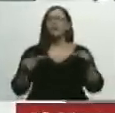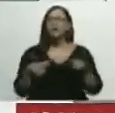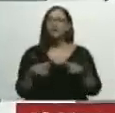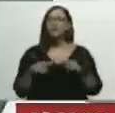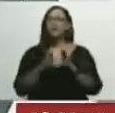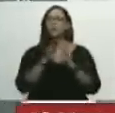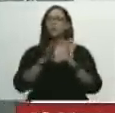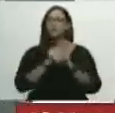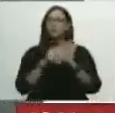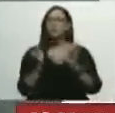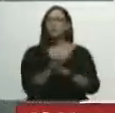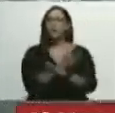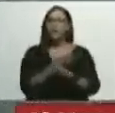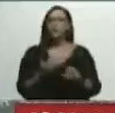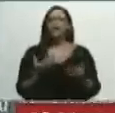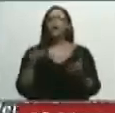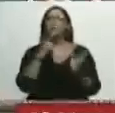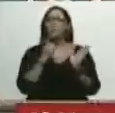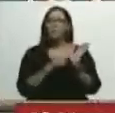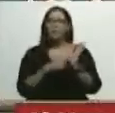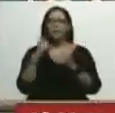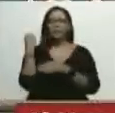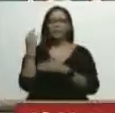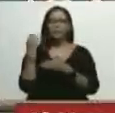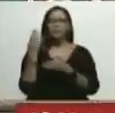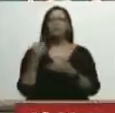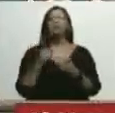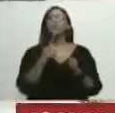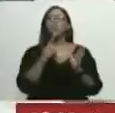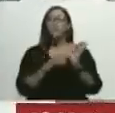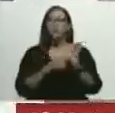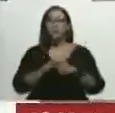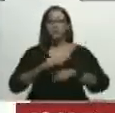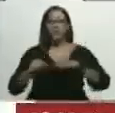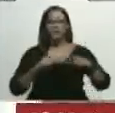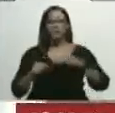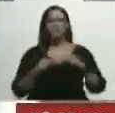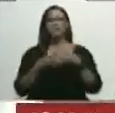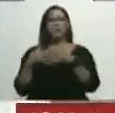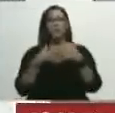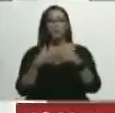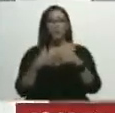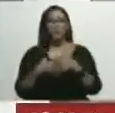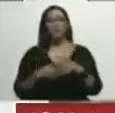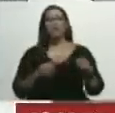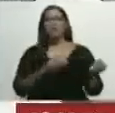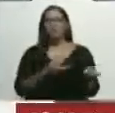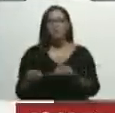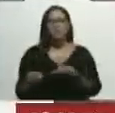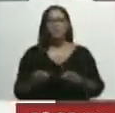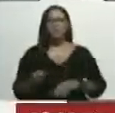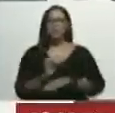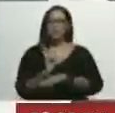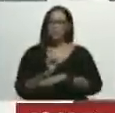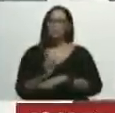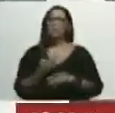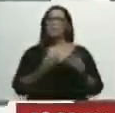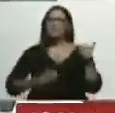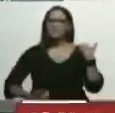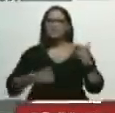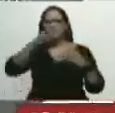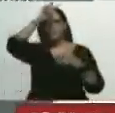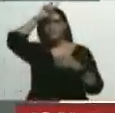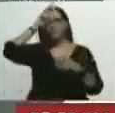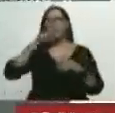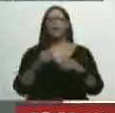impedir que el congreso cumpla con su mandato los Estados Unidos instan enfáticamente al presidente Castillo a revertir su